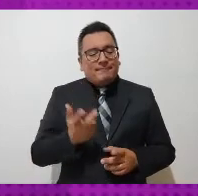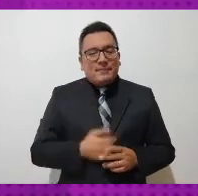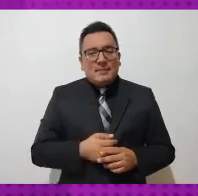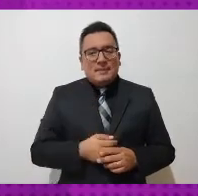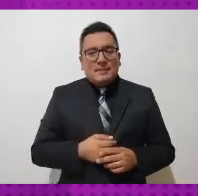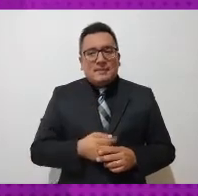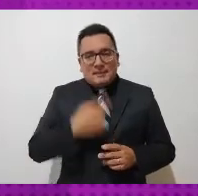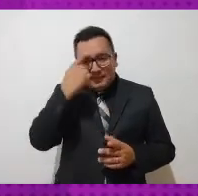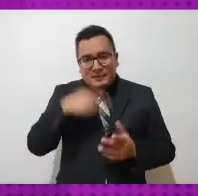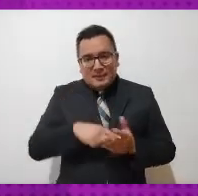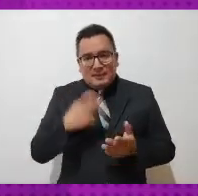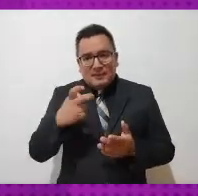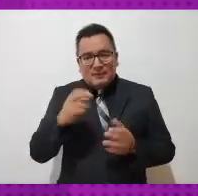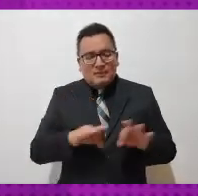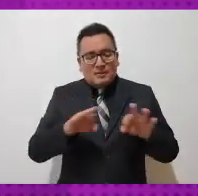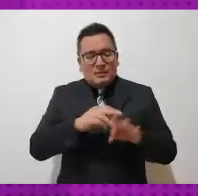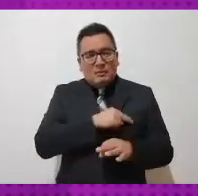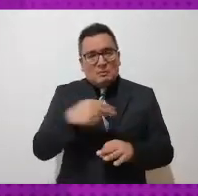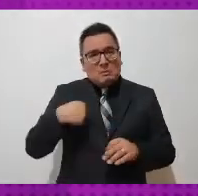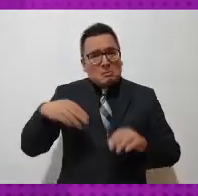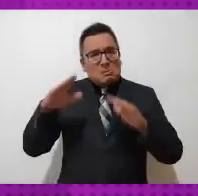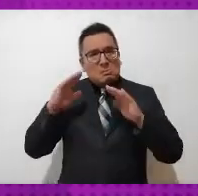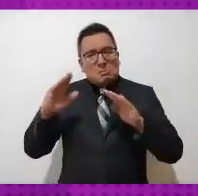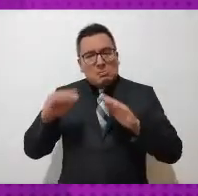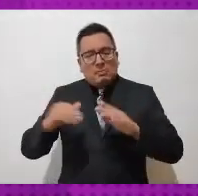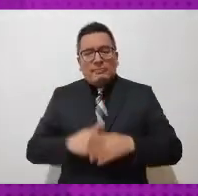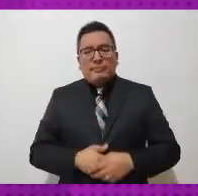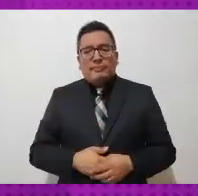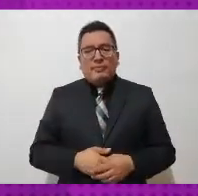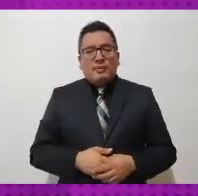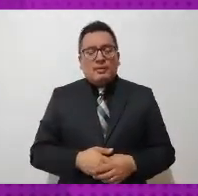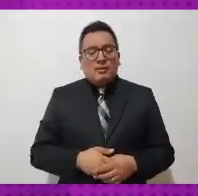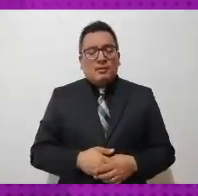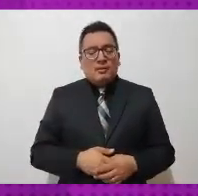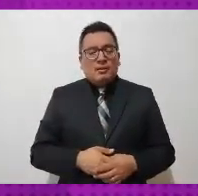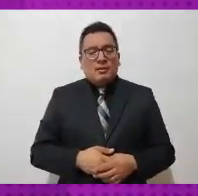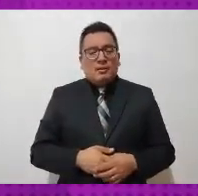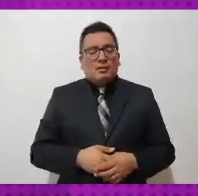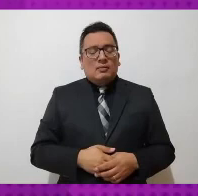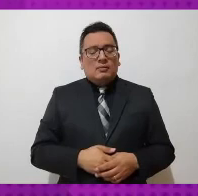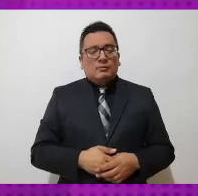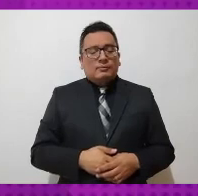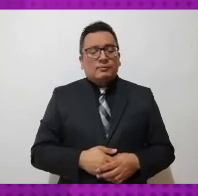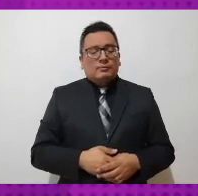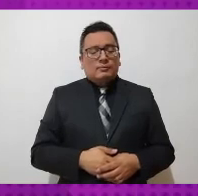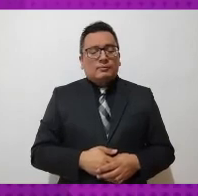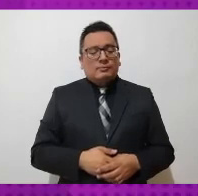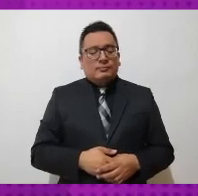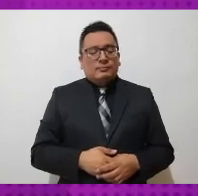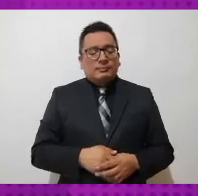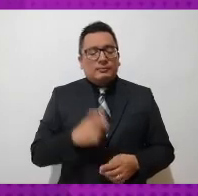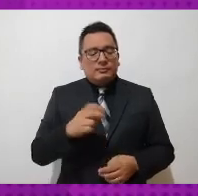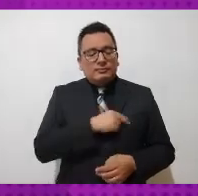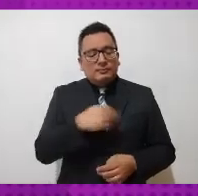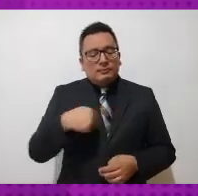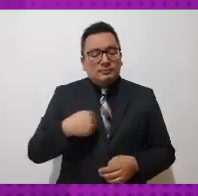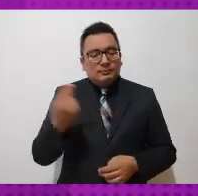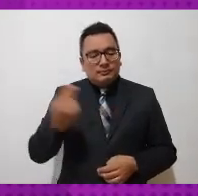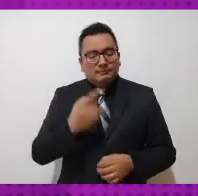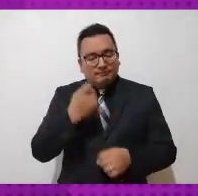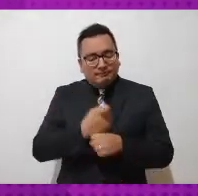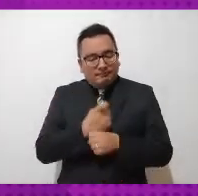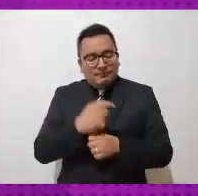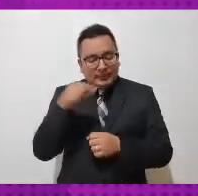ese tema es muy importante, la educación. Yo retomo lo que se ha dicho en este foro, que tenemos primero